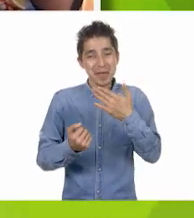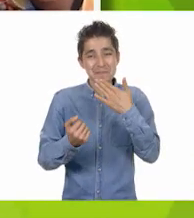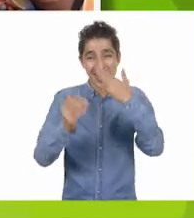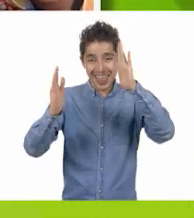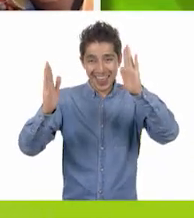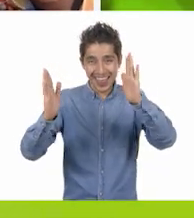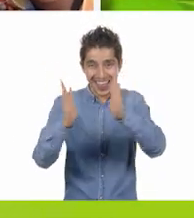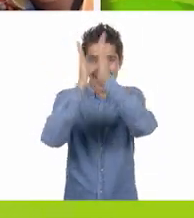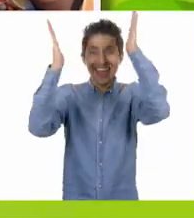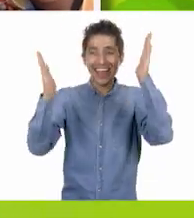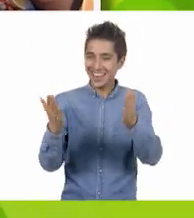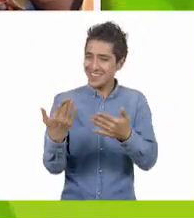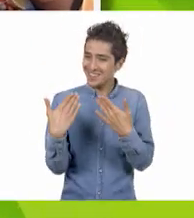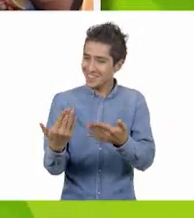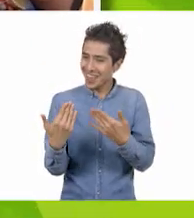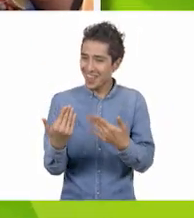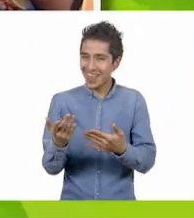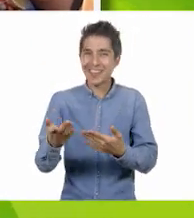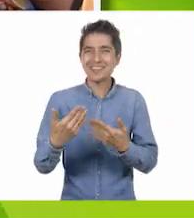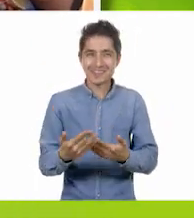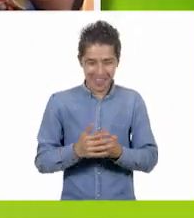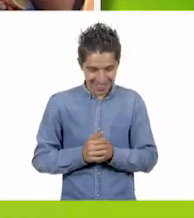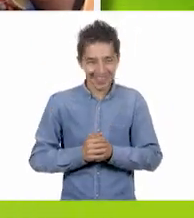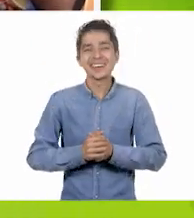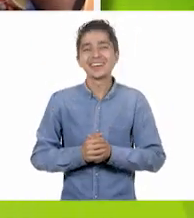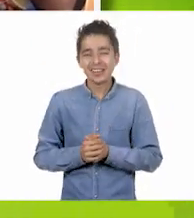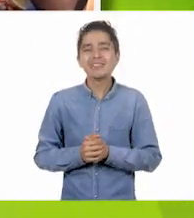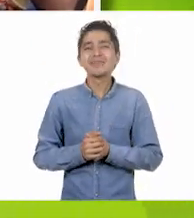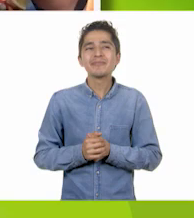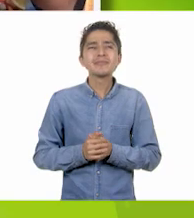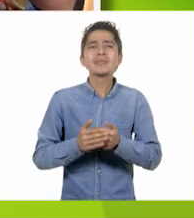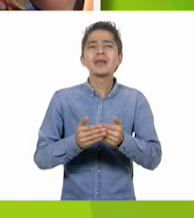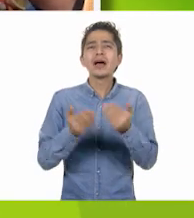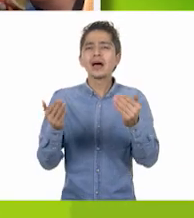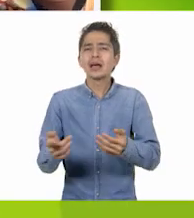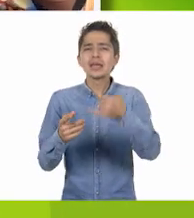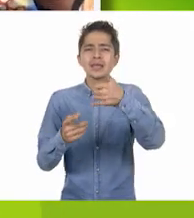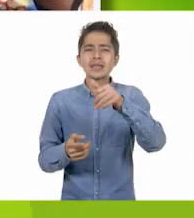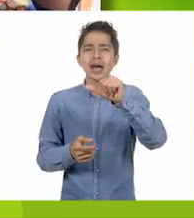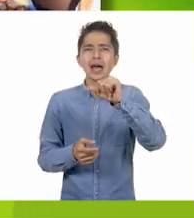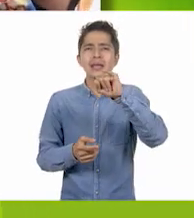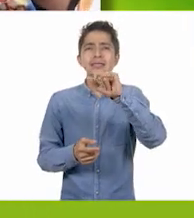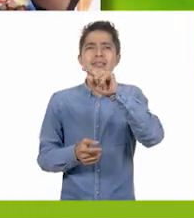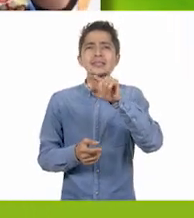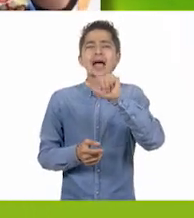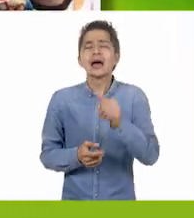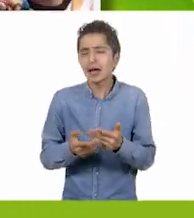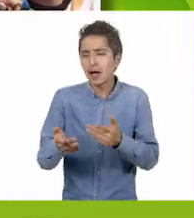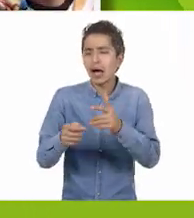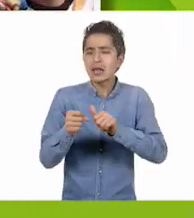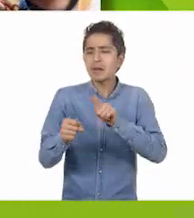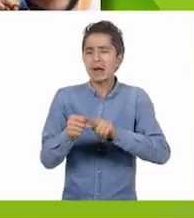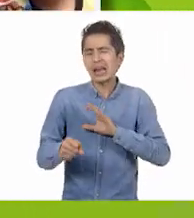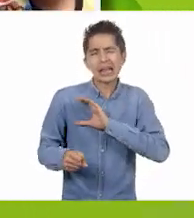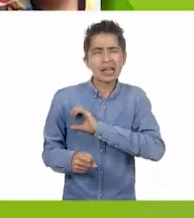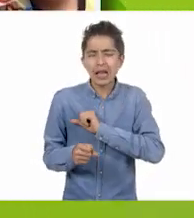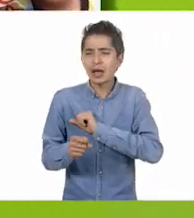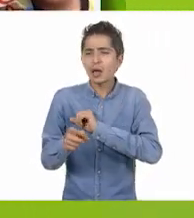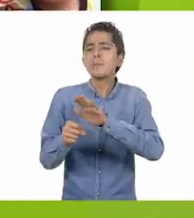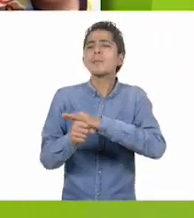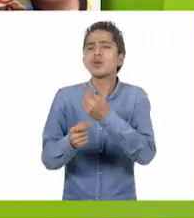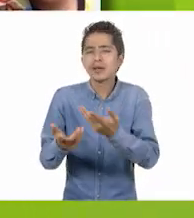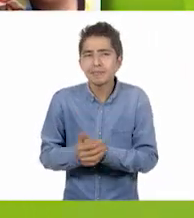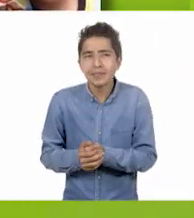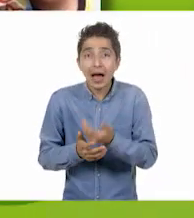Ah, muy bien, perfecto. Oye, Yaisa, ¿cuál es tu animal favorito y por qué?